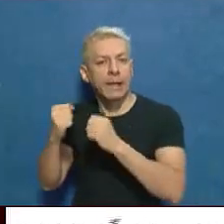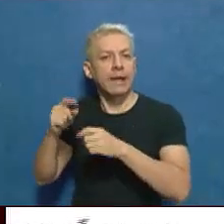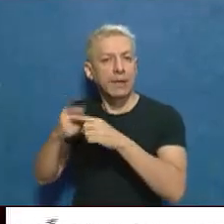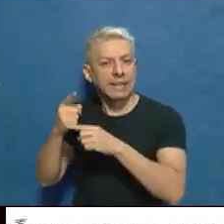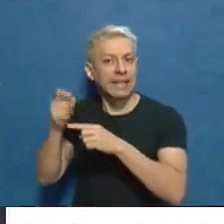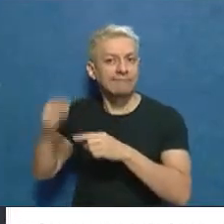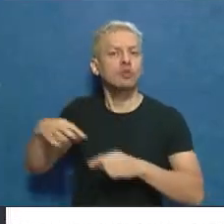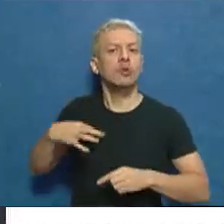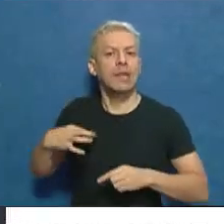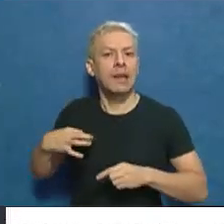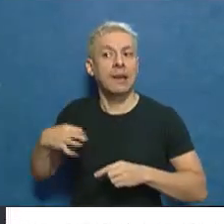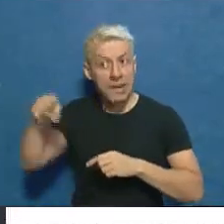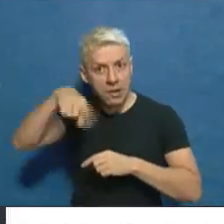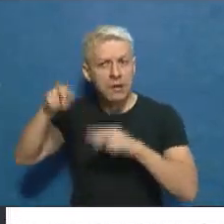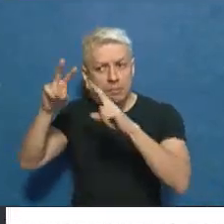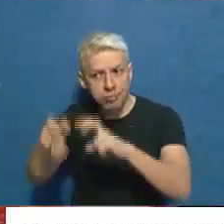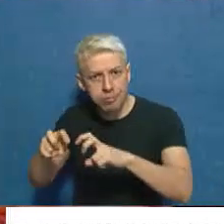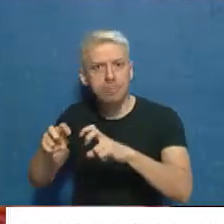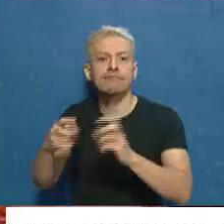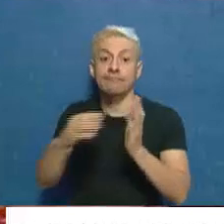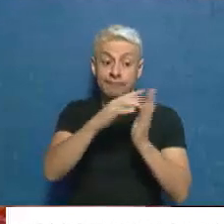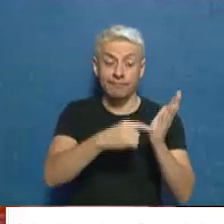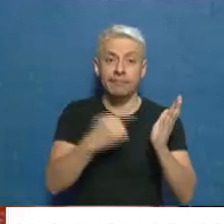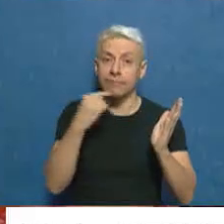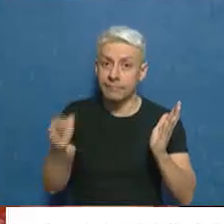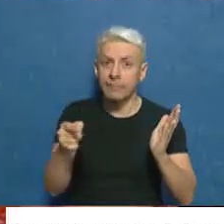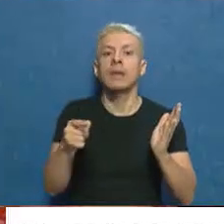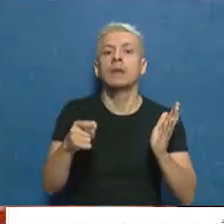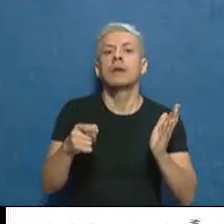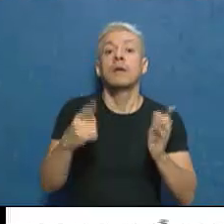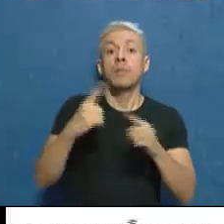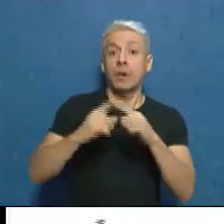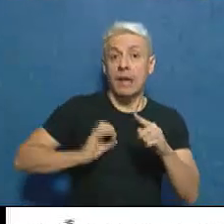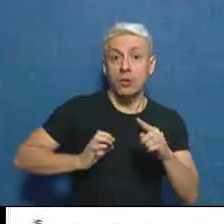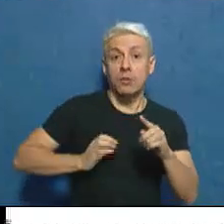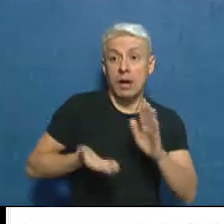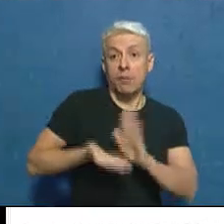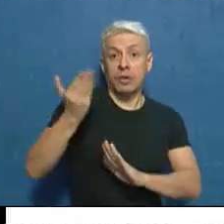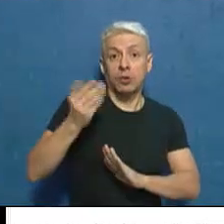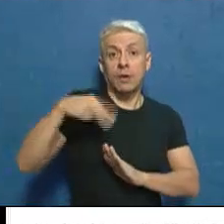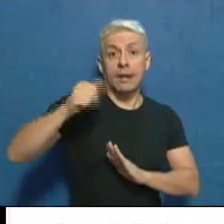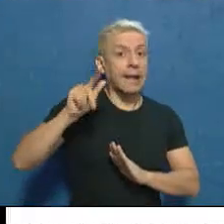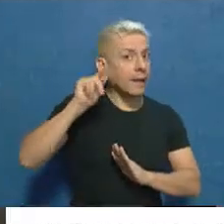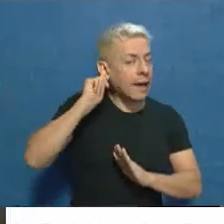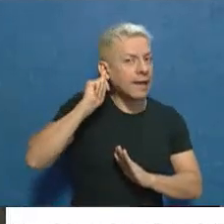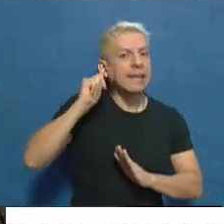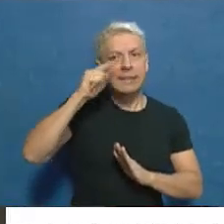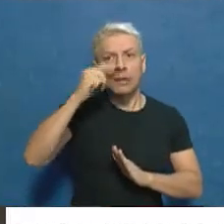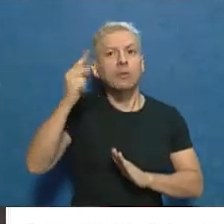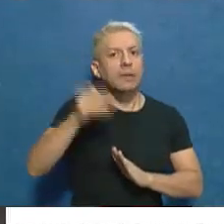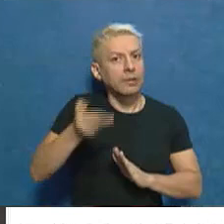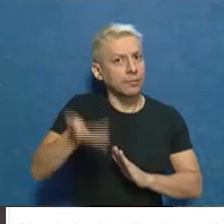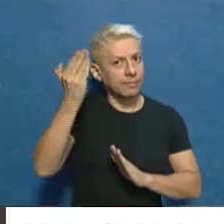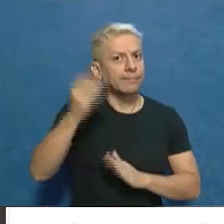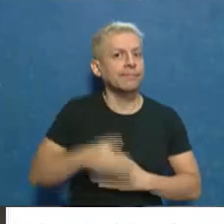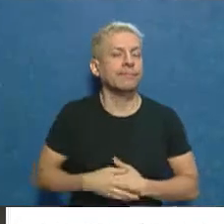Política Ciudadana. En el mismo se habla de un aumento anual de cortes como la nalga, que subieron hasta un